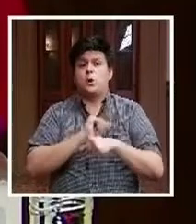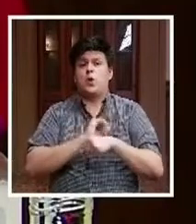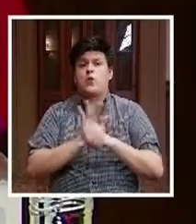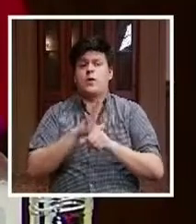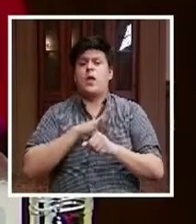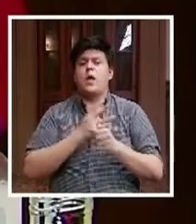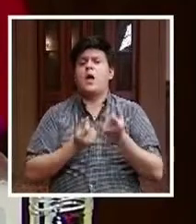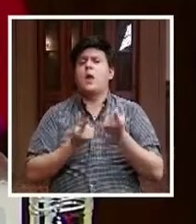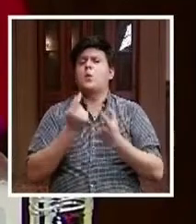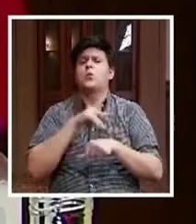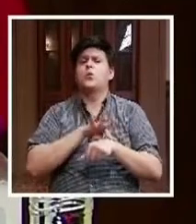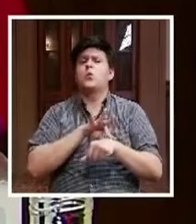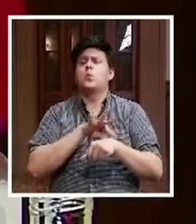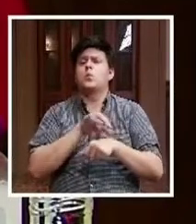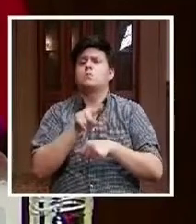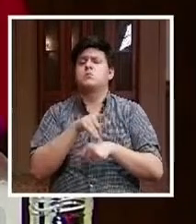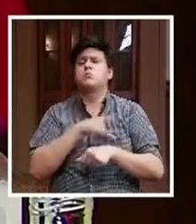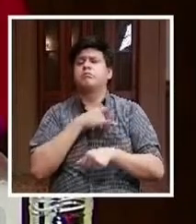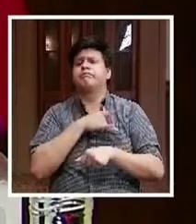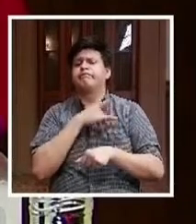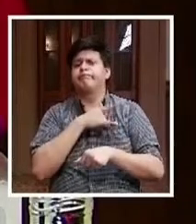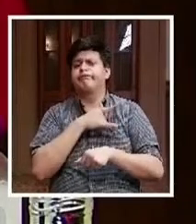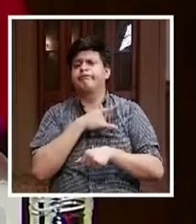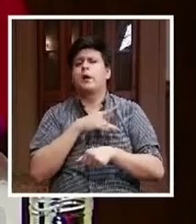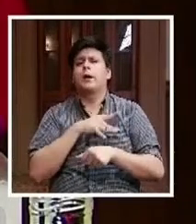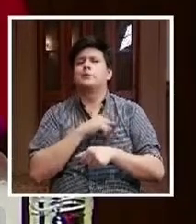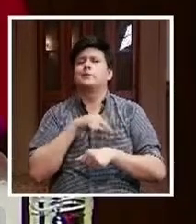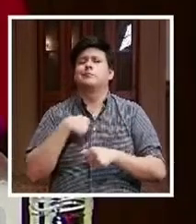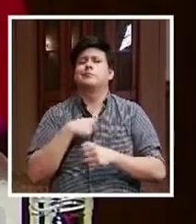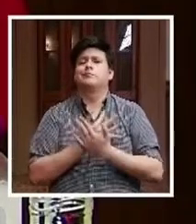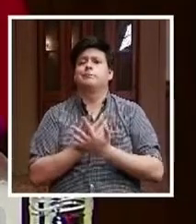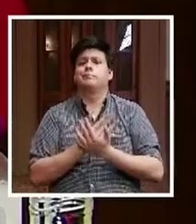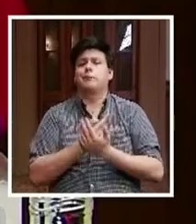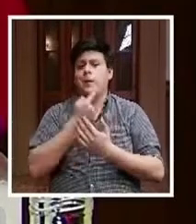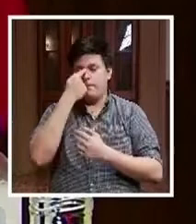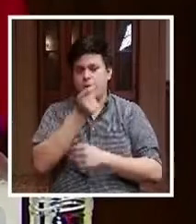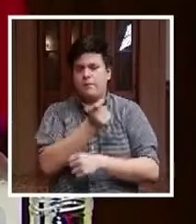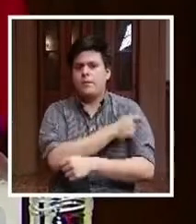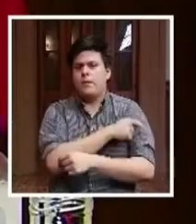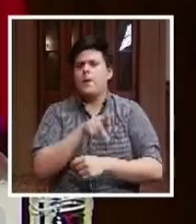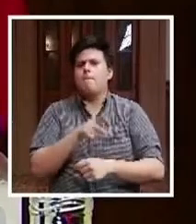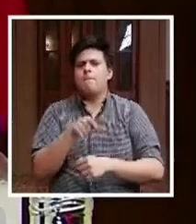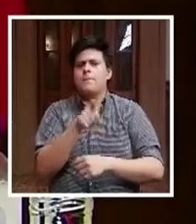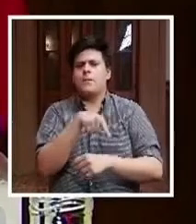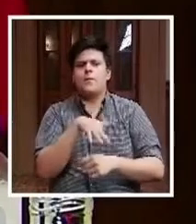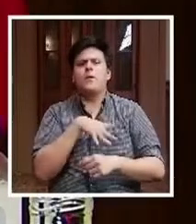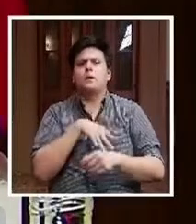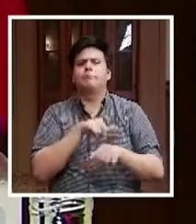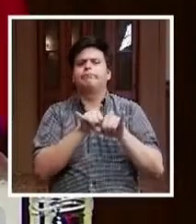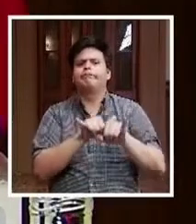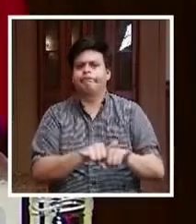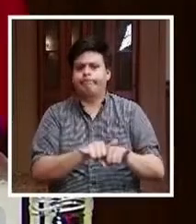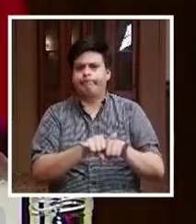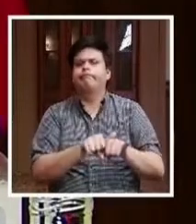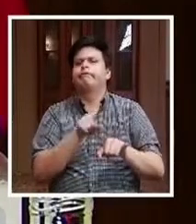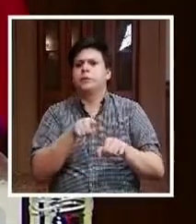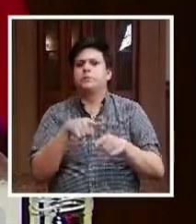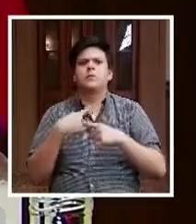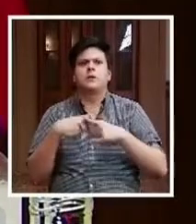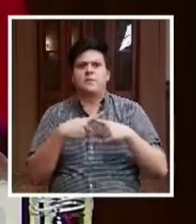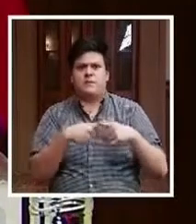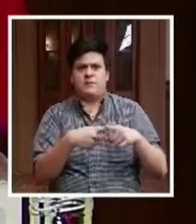en que por esa razón hemos esperado la vacunación pero han estado convalecientes también por otras razones